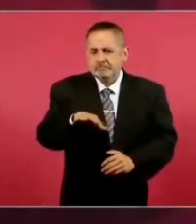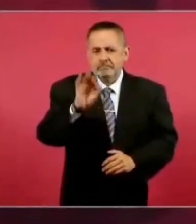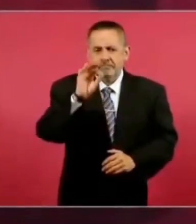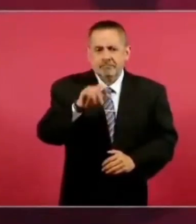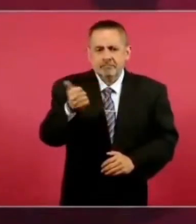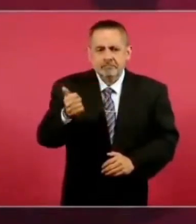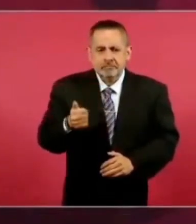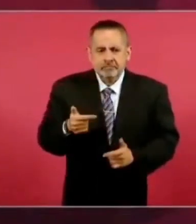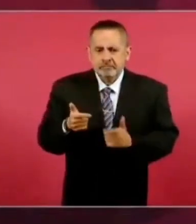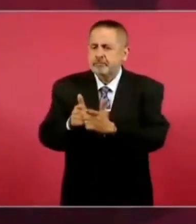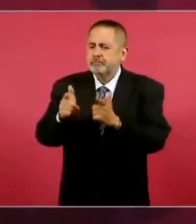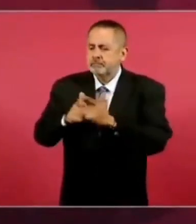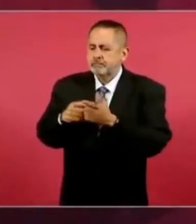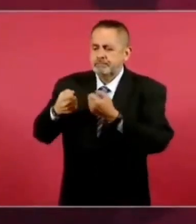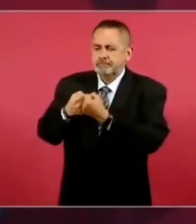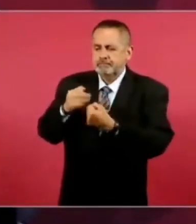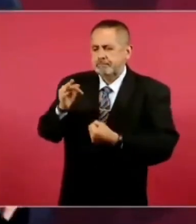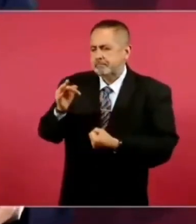al Grupo Frontera.